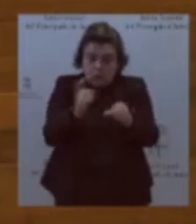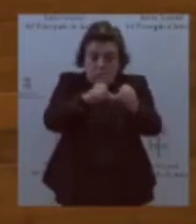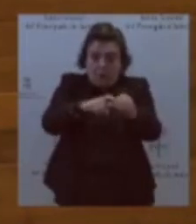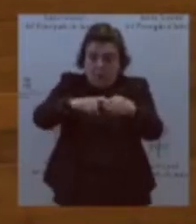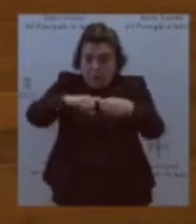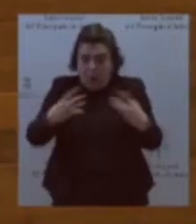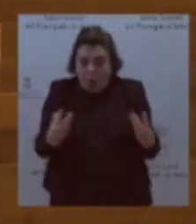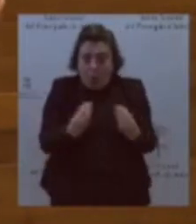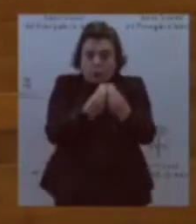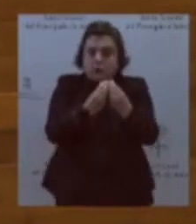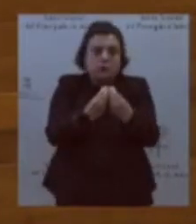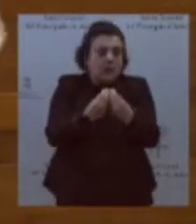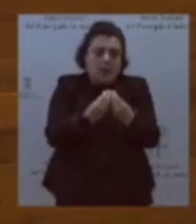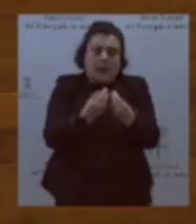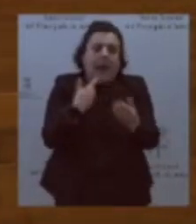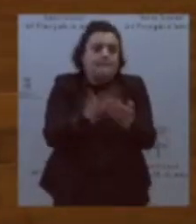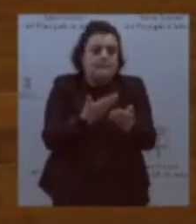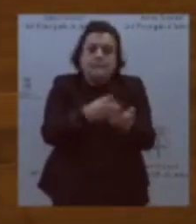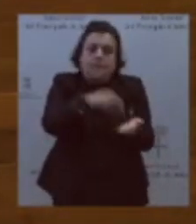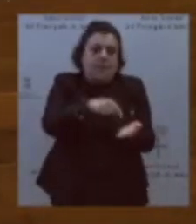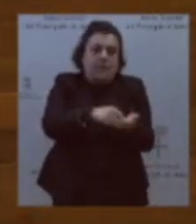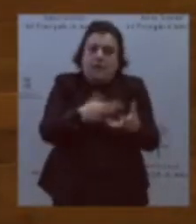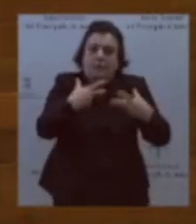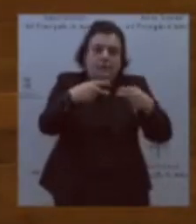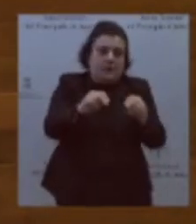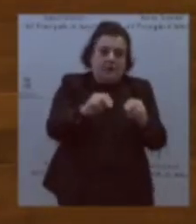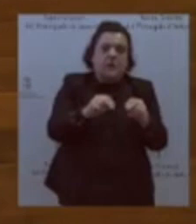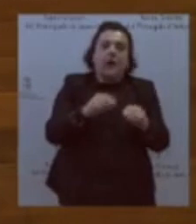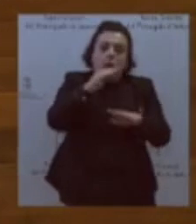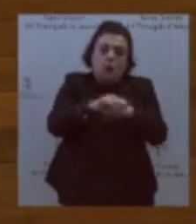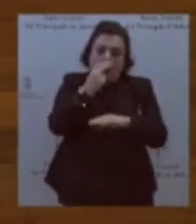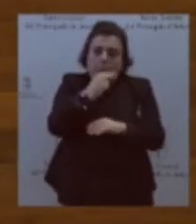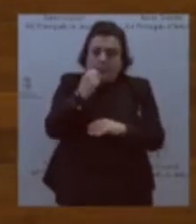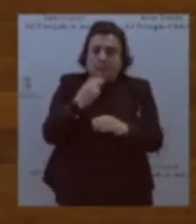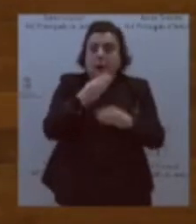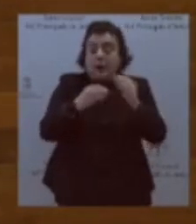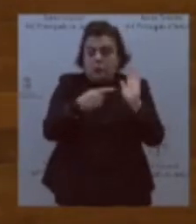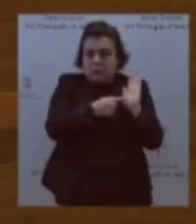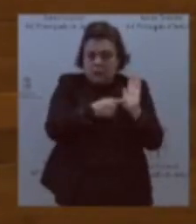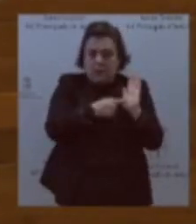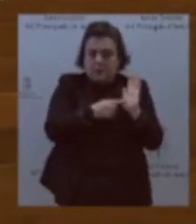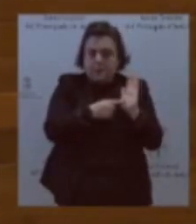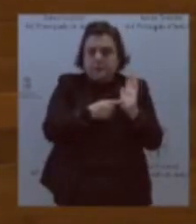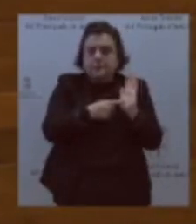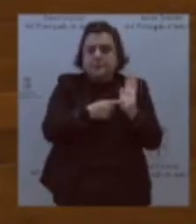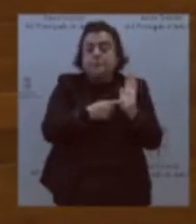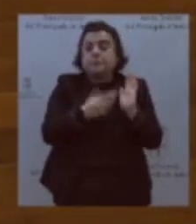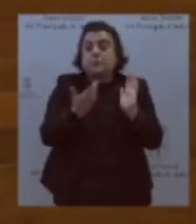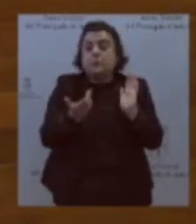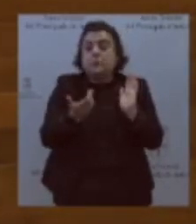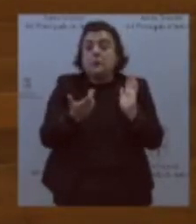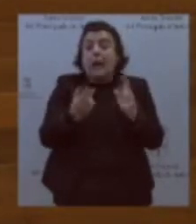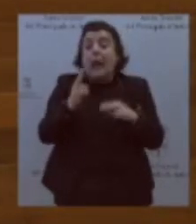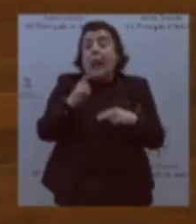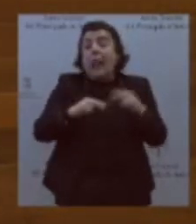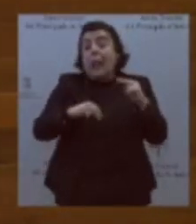y se asuman compromisos. Hagamos esta cronología porque yo creo que es interesante, ¿no? La obra, entre 2002, se empieza